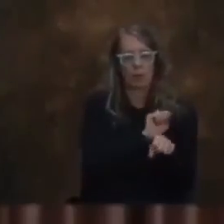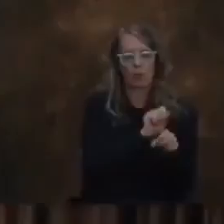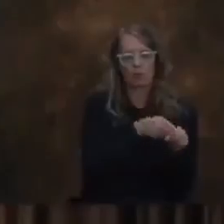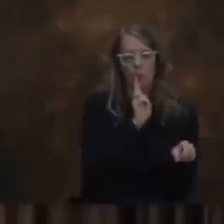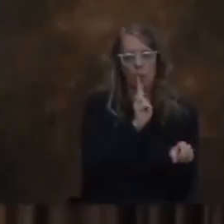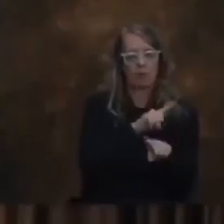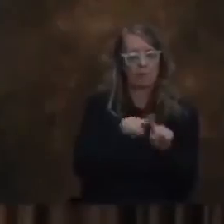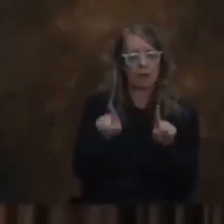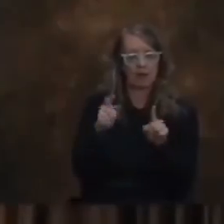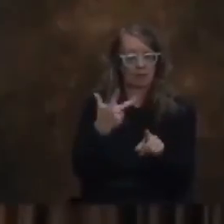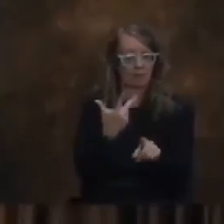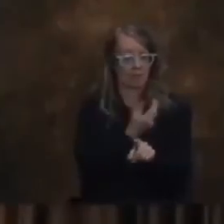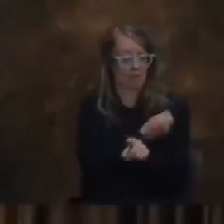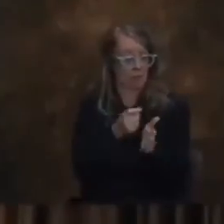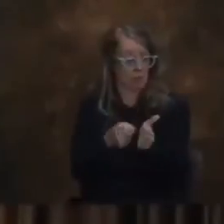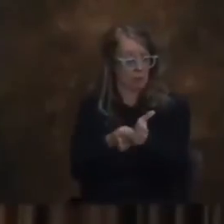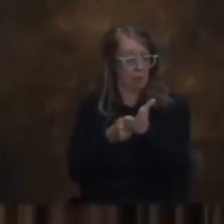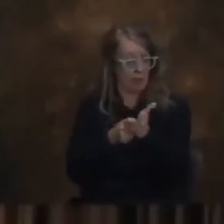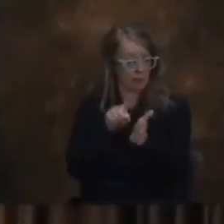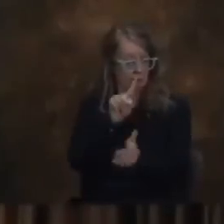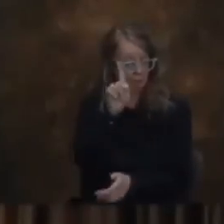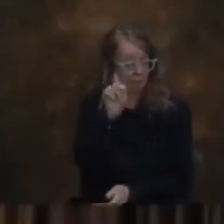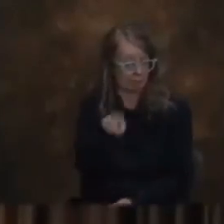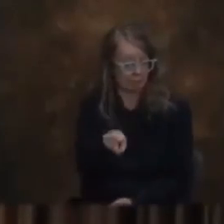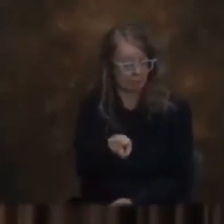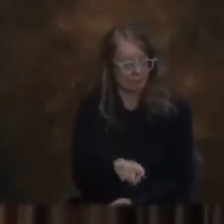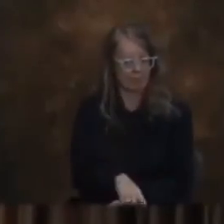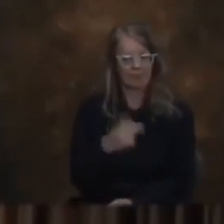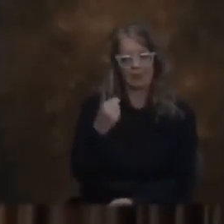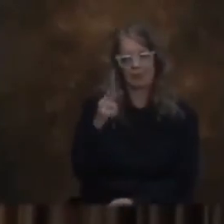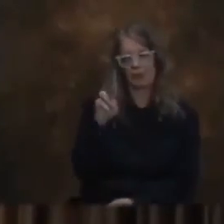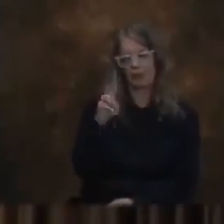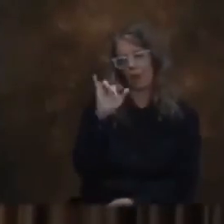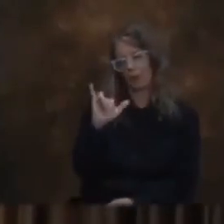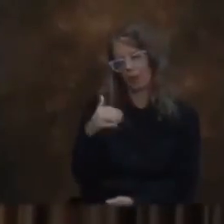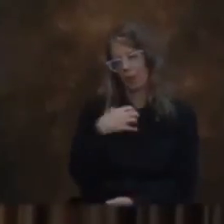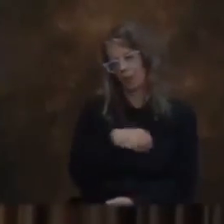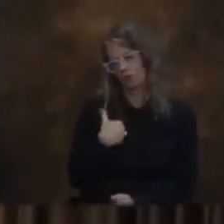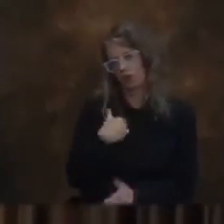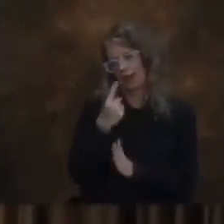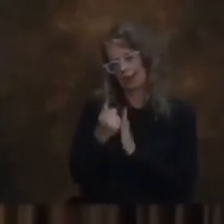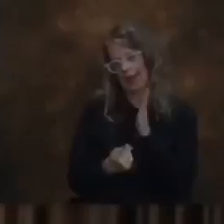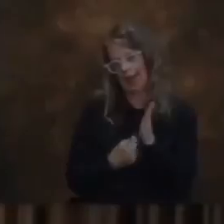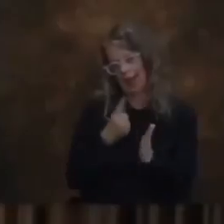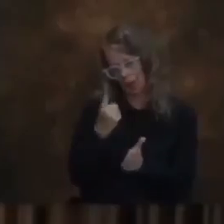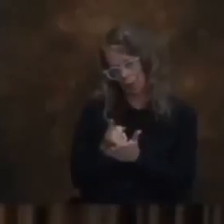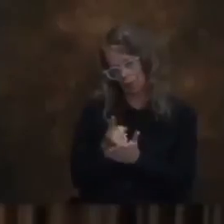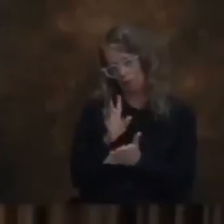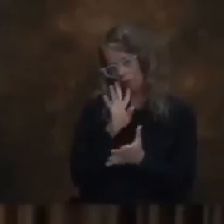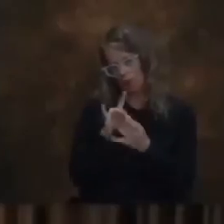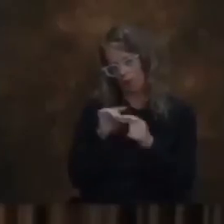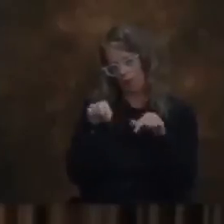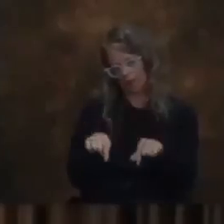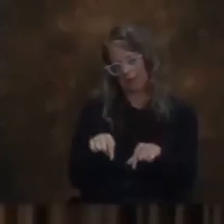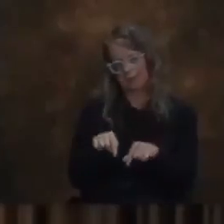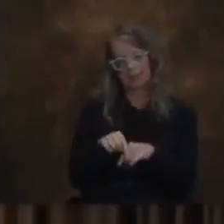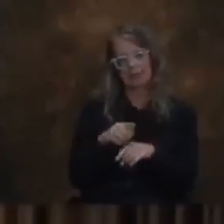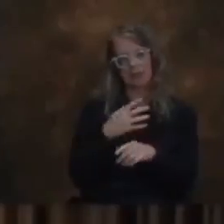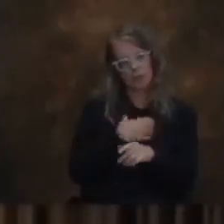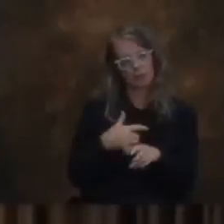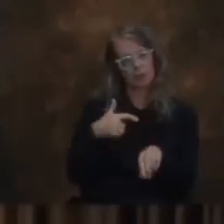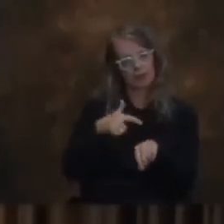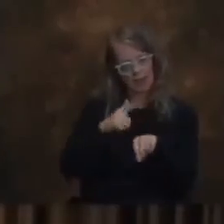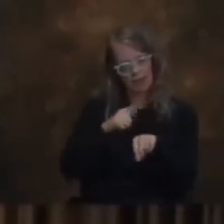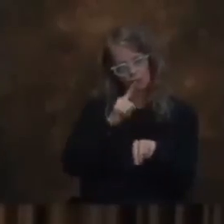sí ojalá tuviésemos más tiempo para hablar sobre esto no solamente sobre las directrices de vacunas en el